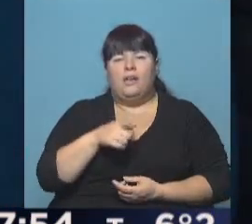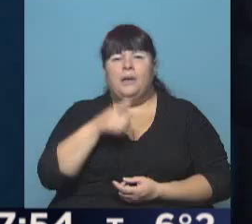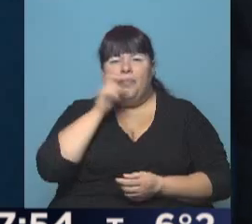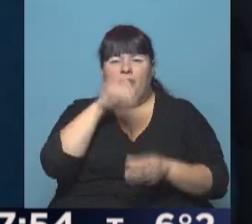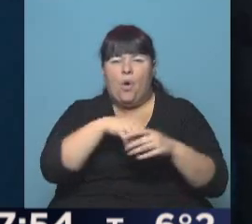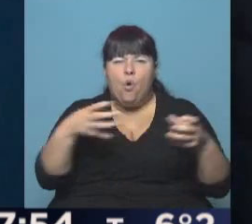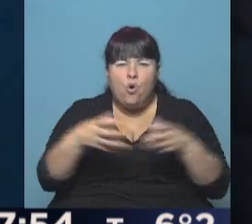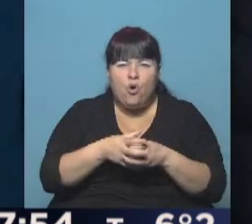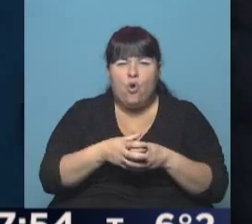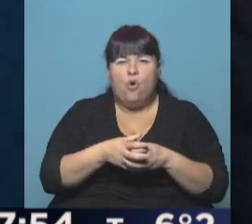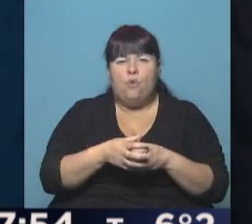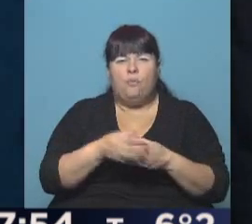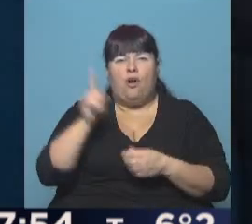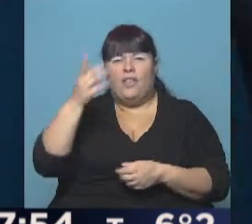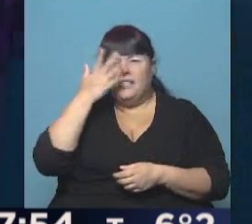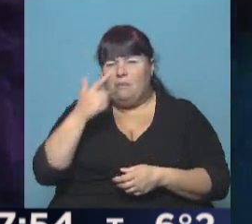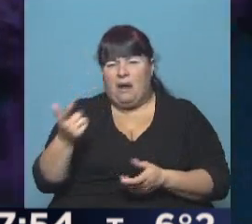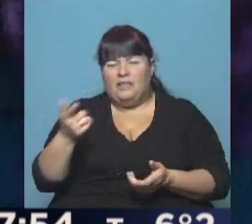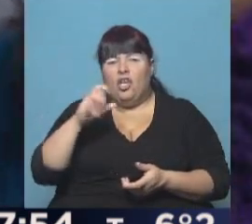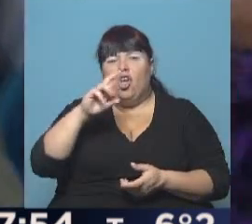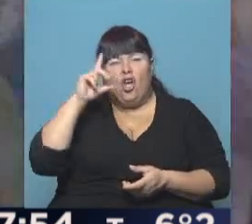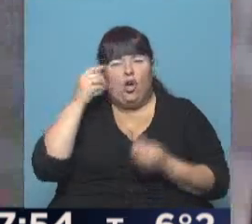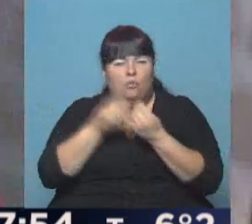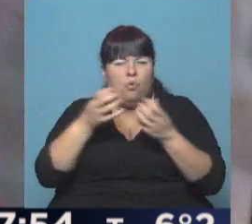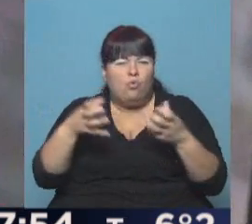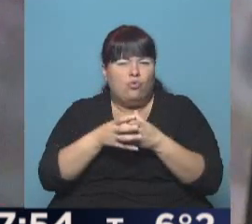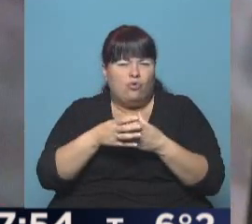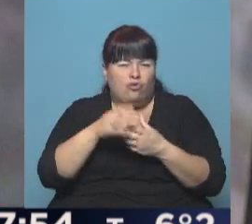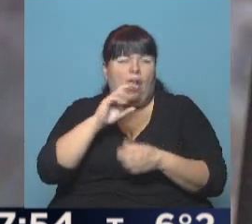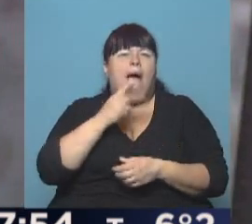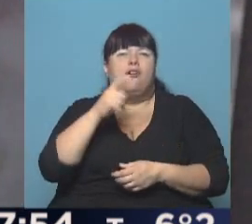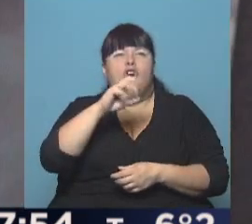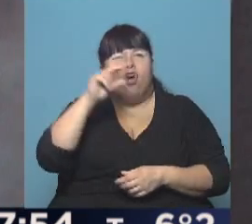banda de Correa de San Martín. Y Correa hay muchos apellidos Correa.